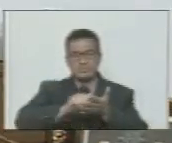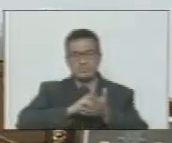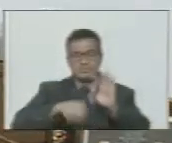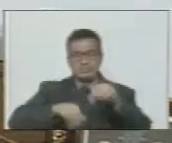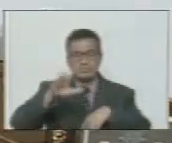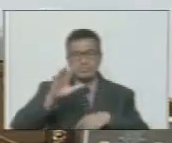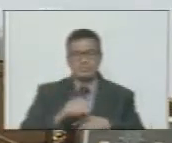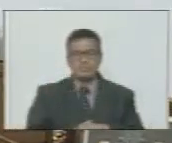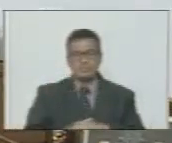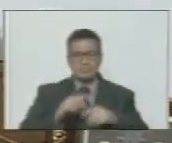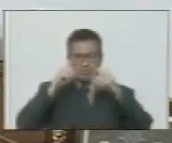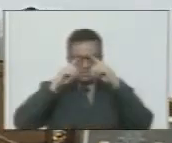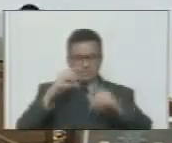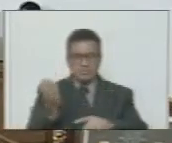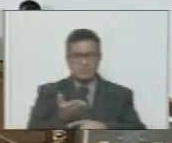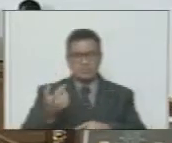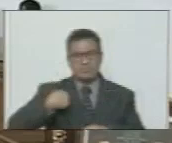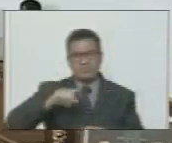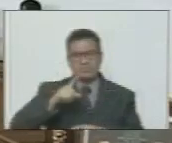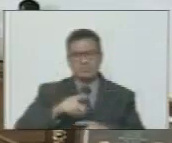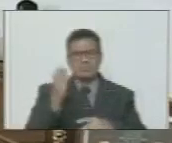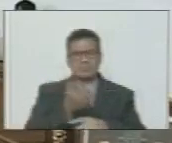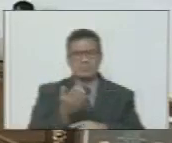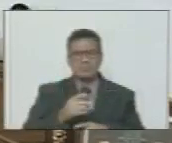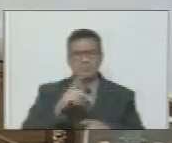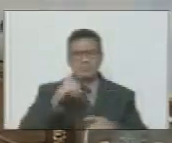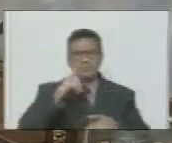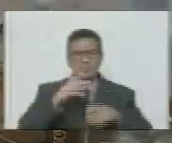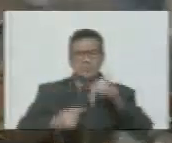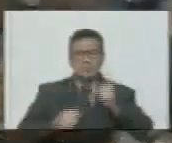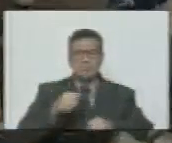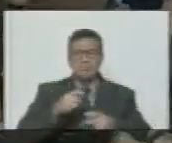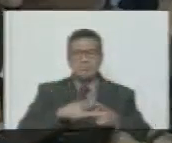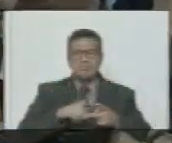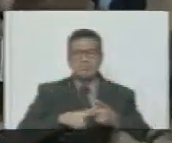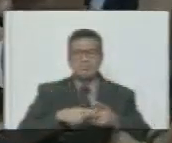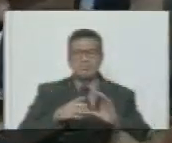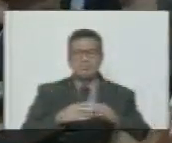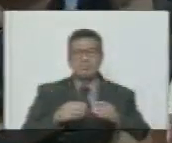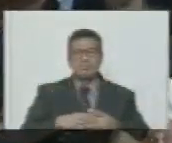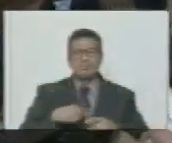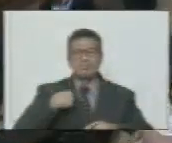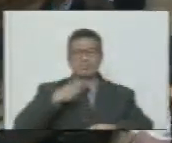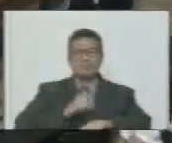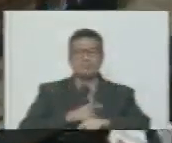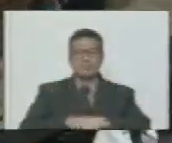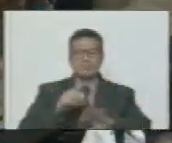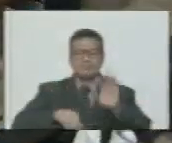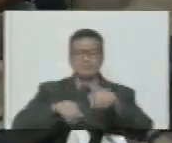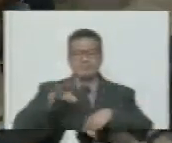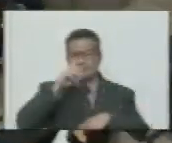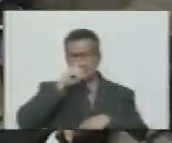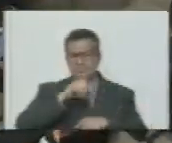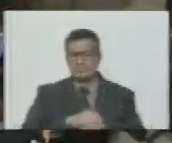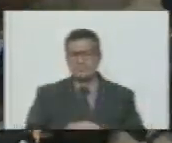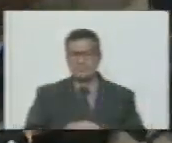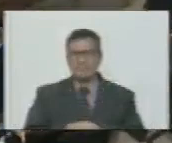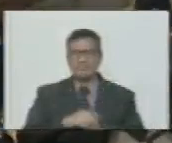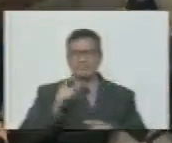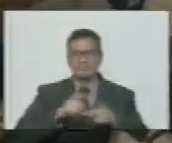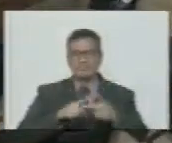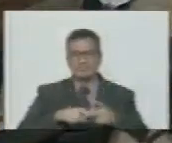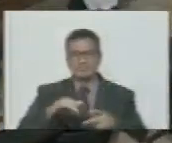específicamente en el artículo 15, que condena y tendrá como condenas penales por delitos graves hasta más de 15